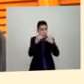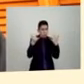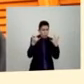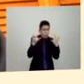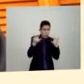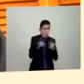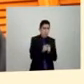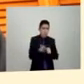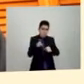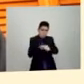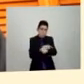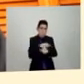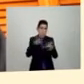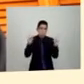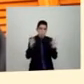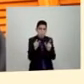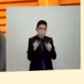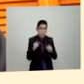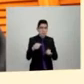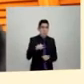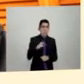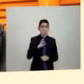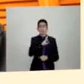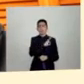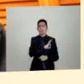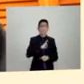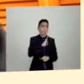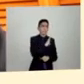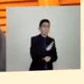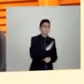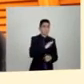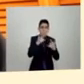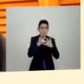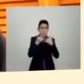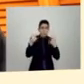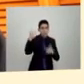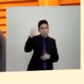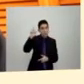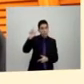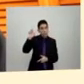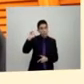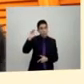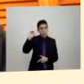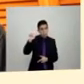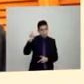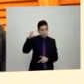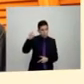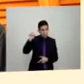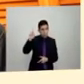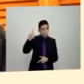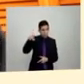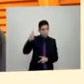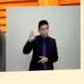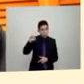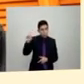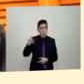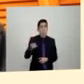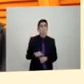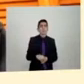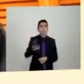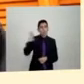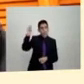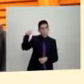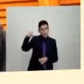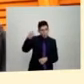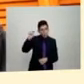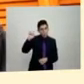la felicidad. Me encantan las novelas de García Márquez. He gozado a Onetti y a Benedetti